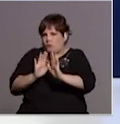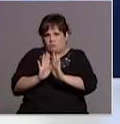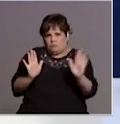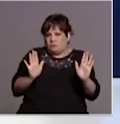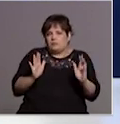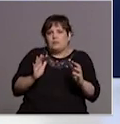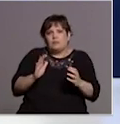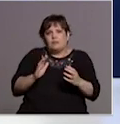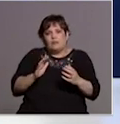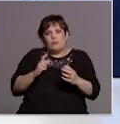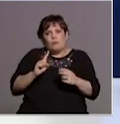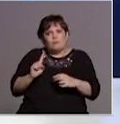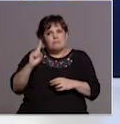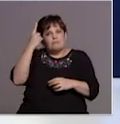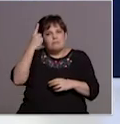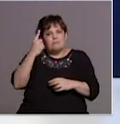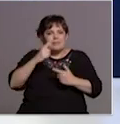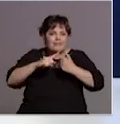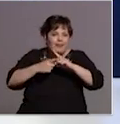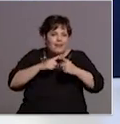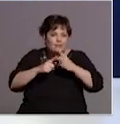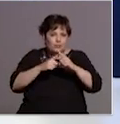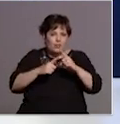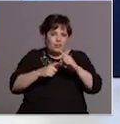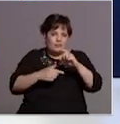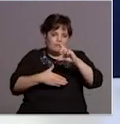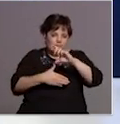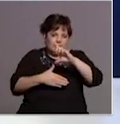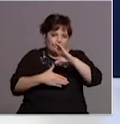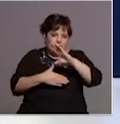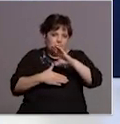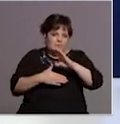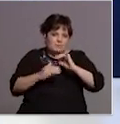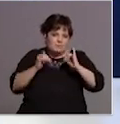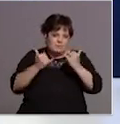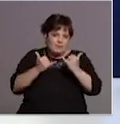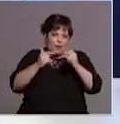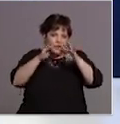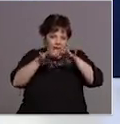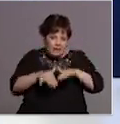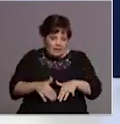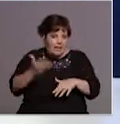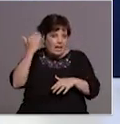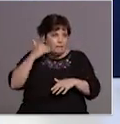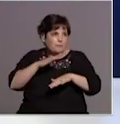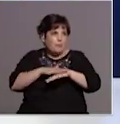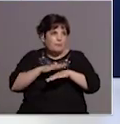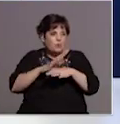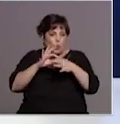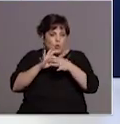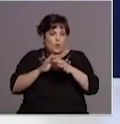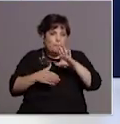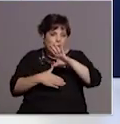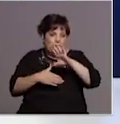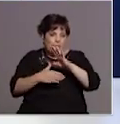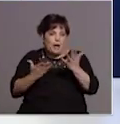principio esencial de las relaciones interamericanas y que hace parte de la carta de la que en ese momento se llamaba unión panamericana y